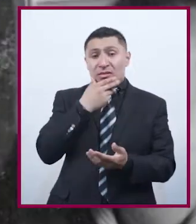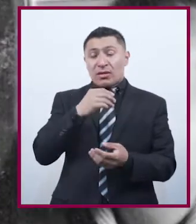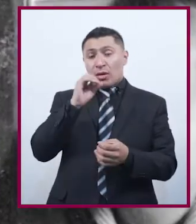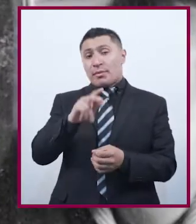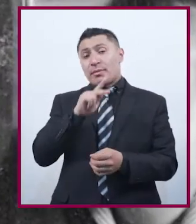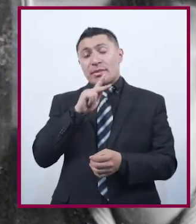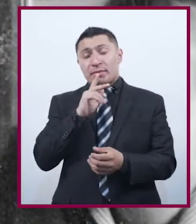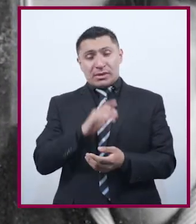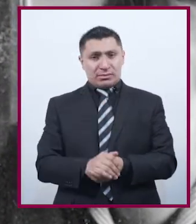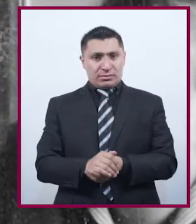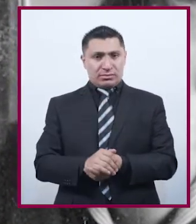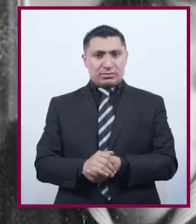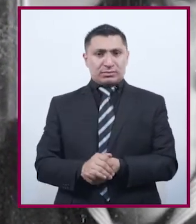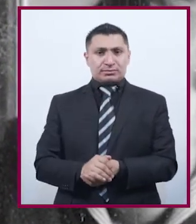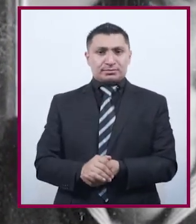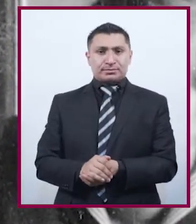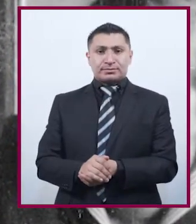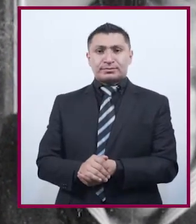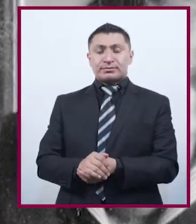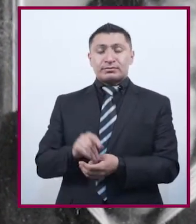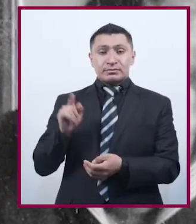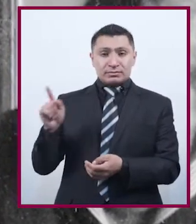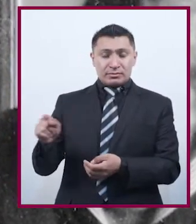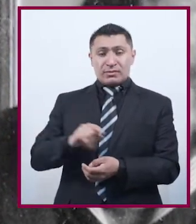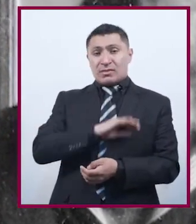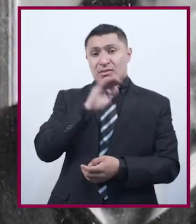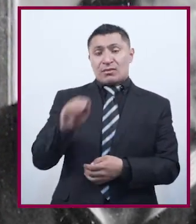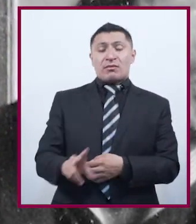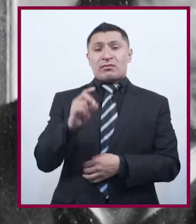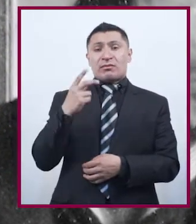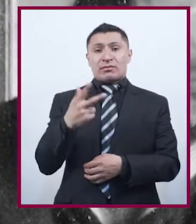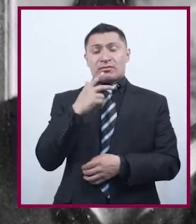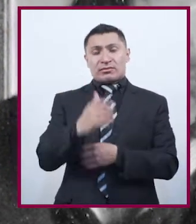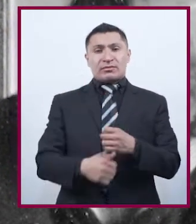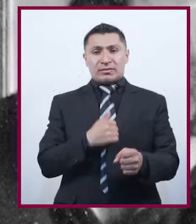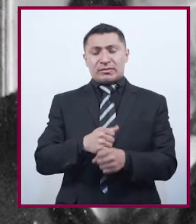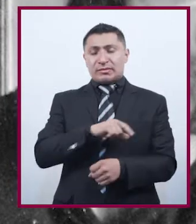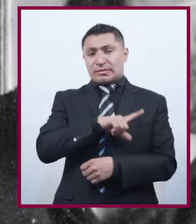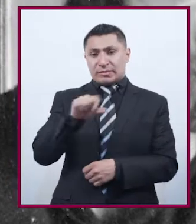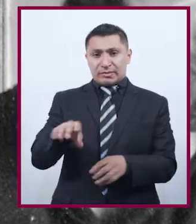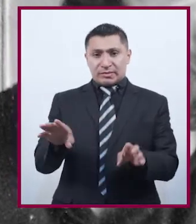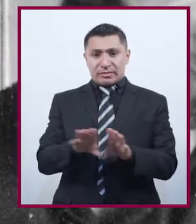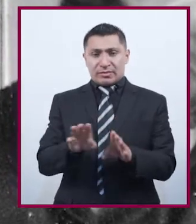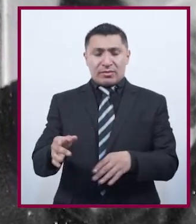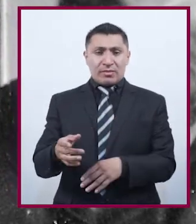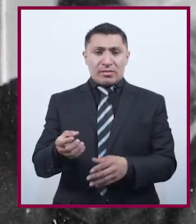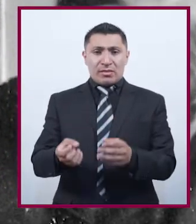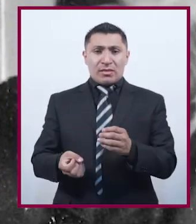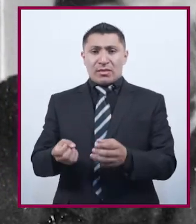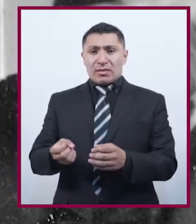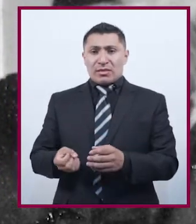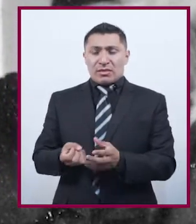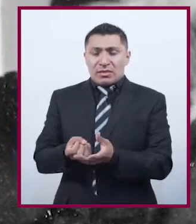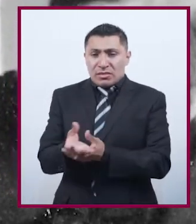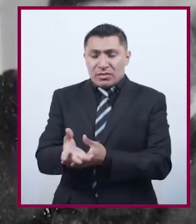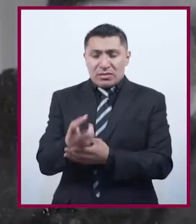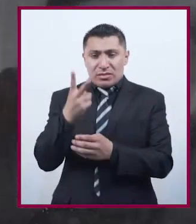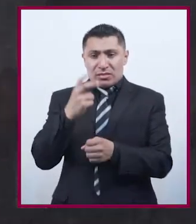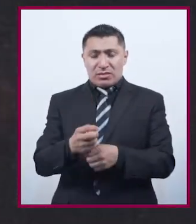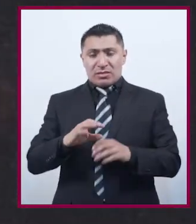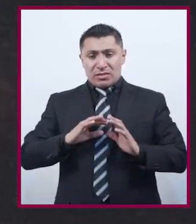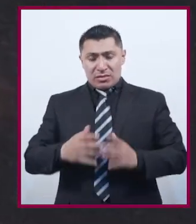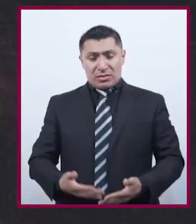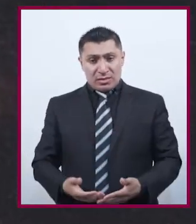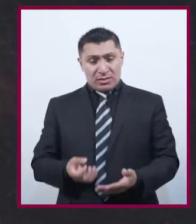padres. Wollstonecraft murió a los 38 años, después de sufrir complicaciones en el parto de su segunda hija,